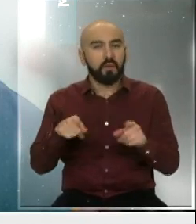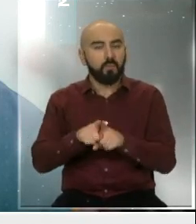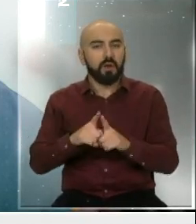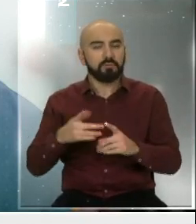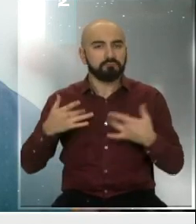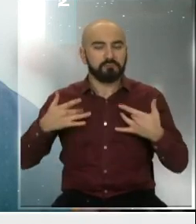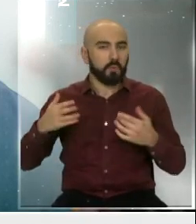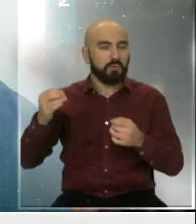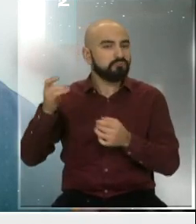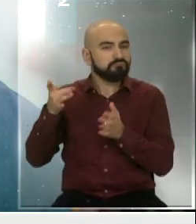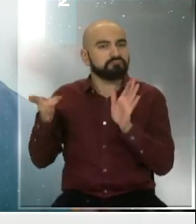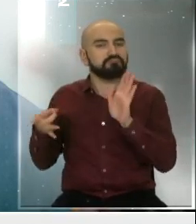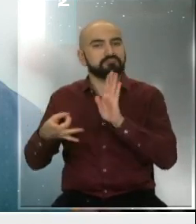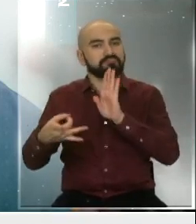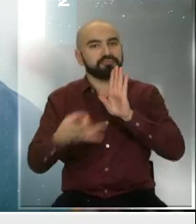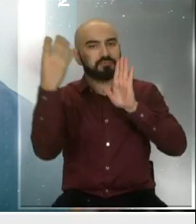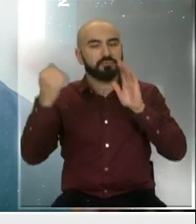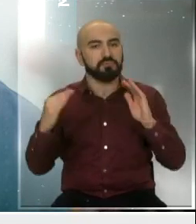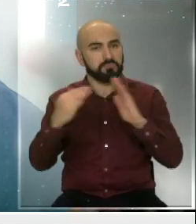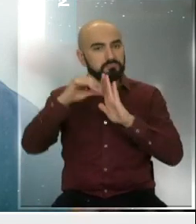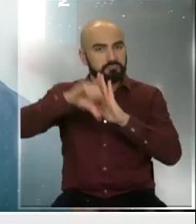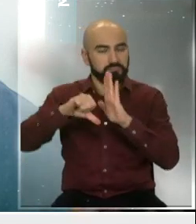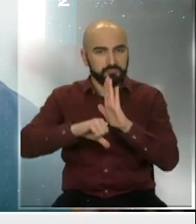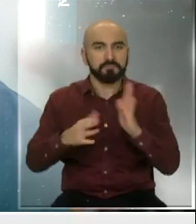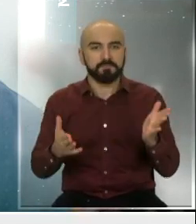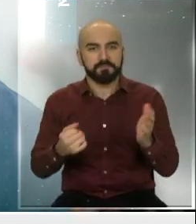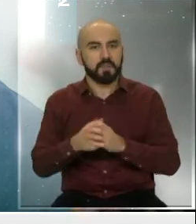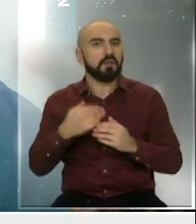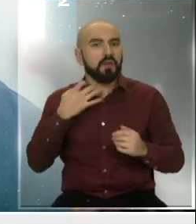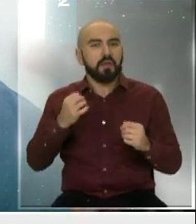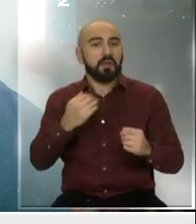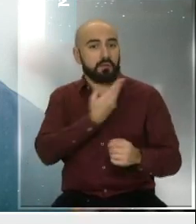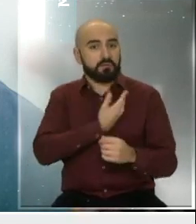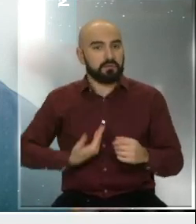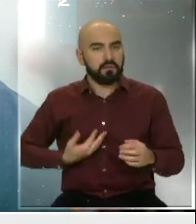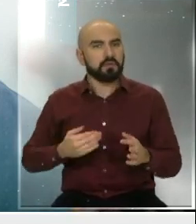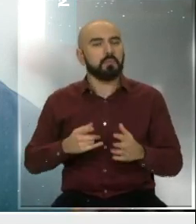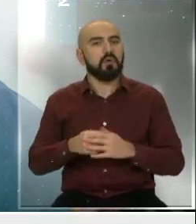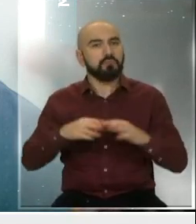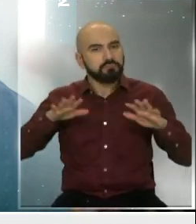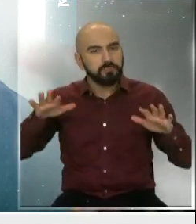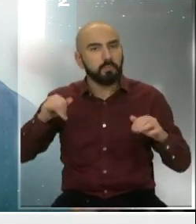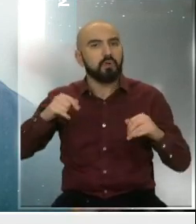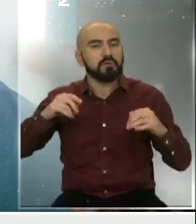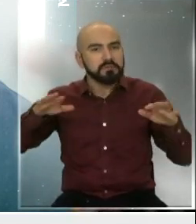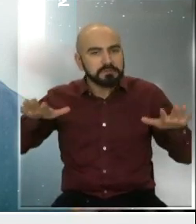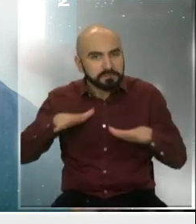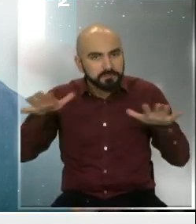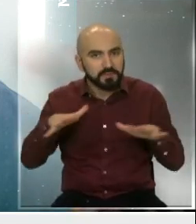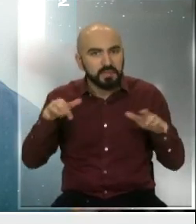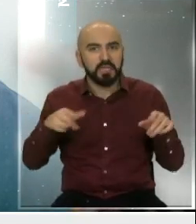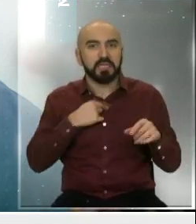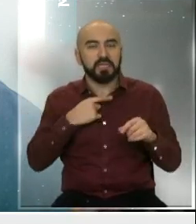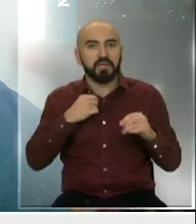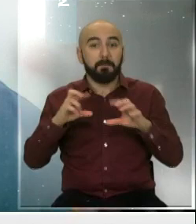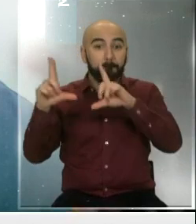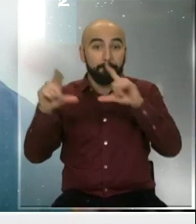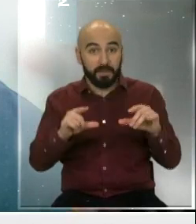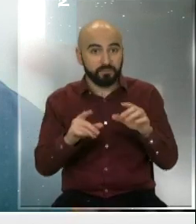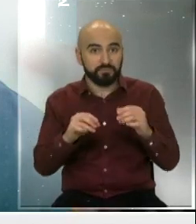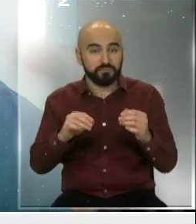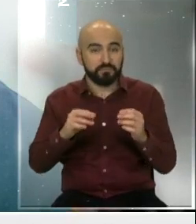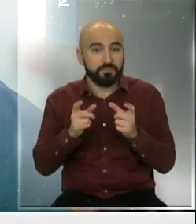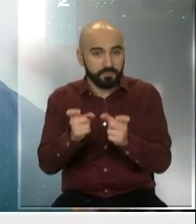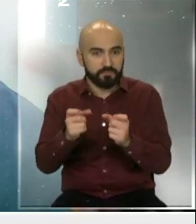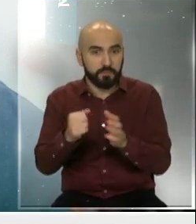se levantaran las restricciones sanitarias. El mandatario insiste en minimizar los efectos del virus, a pesar de que es el país con